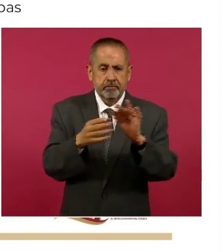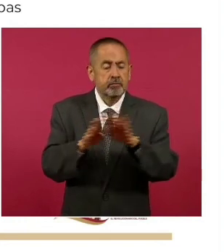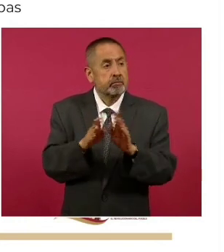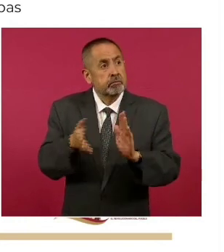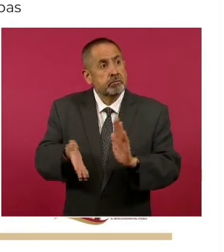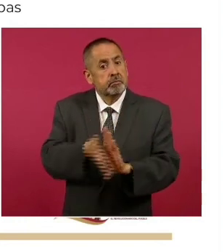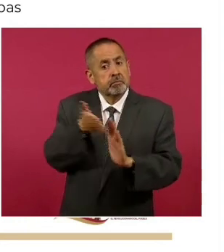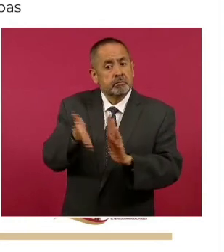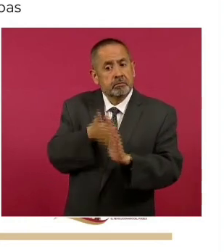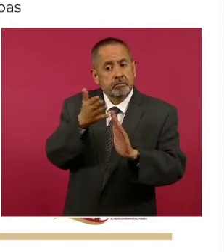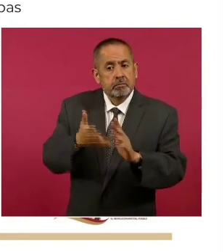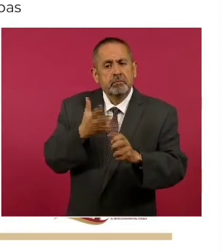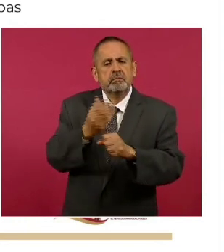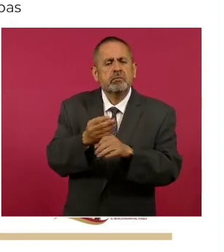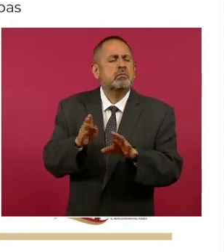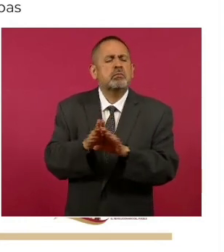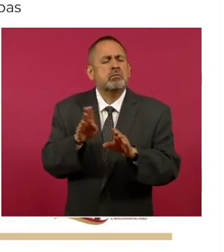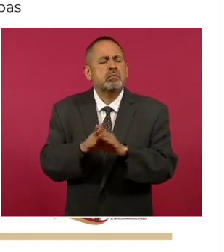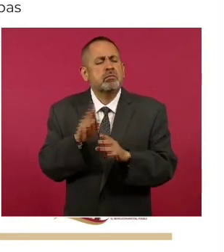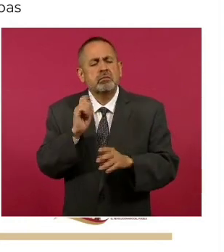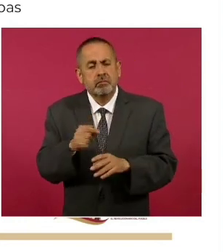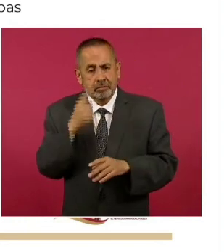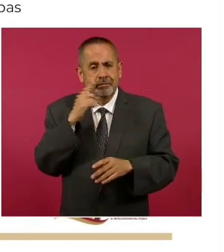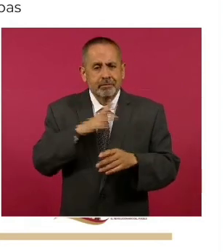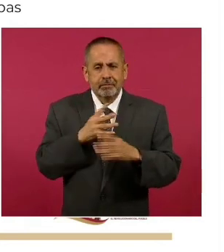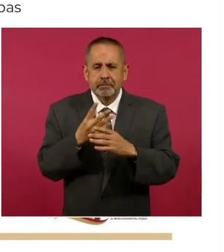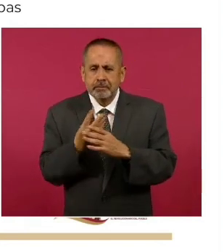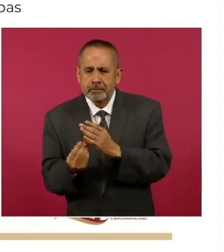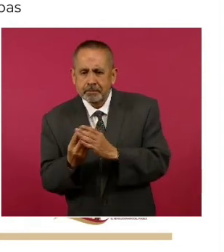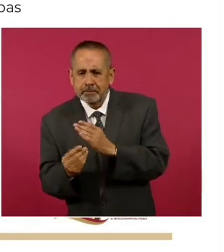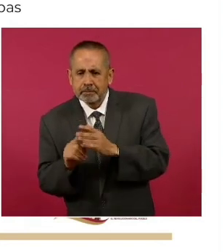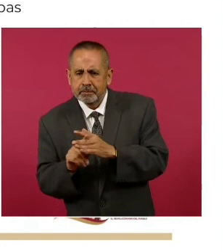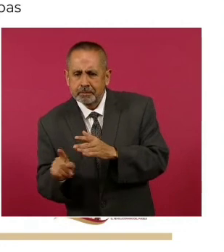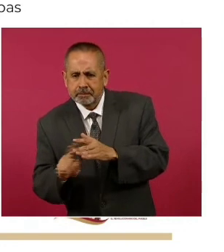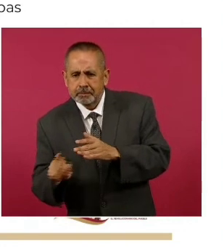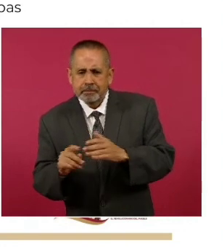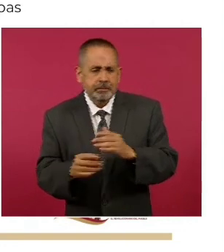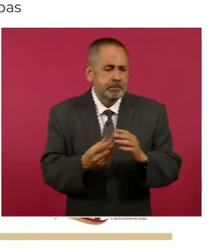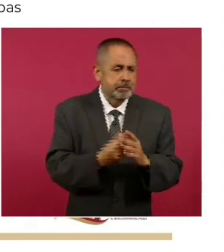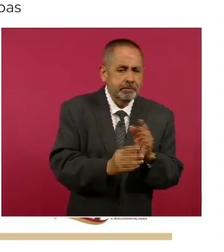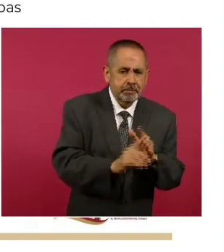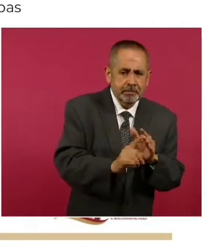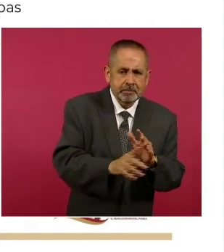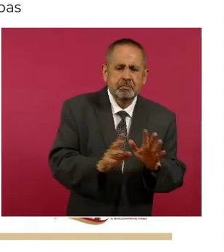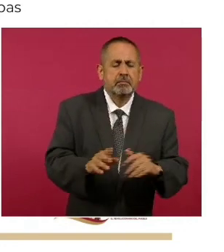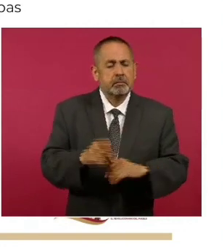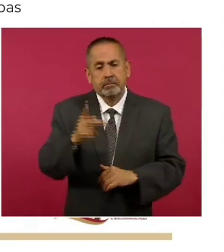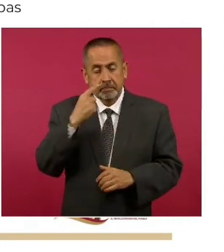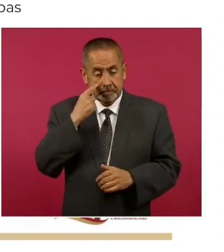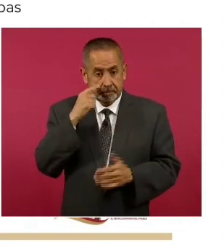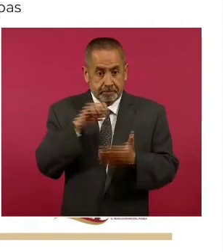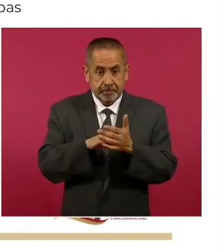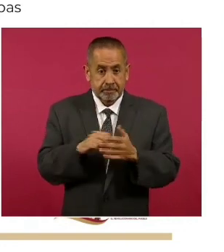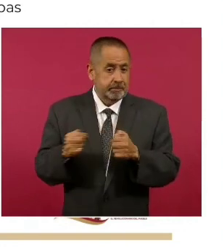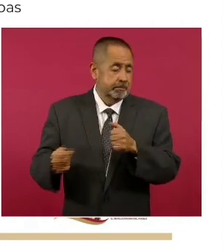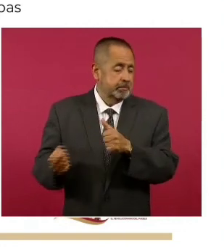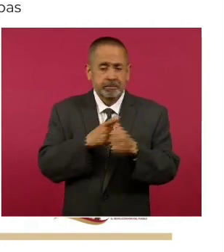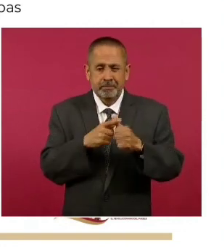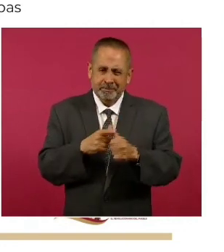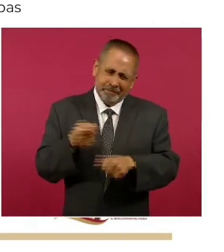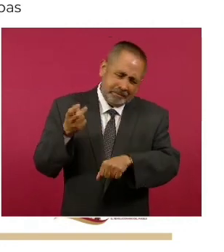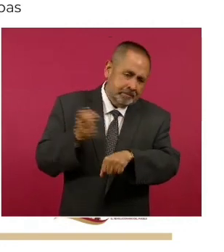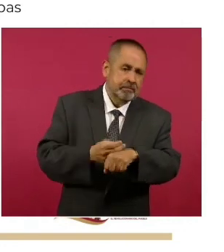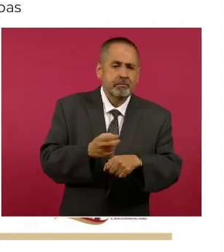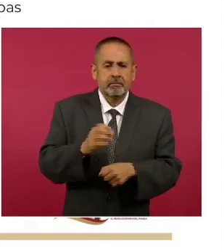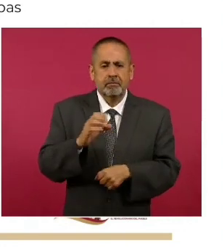construyó esta presa para entender cómo están las fugas. El proceso constructivo fue colocar concreto